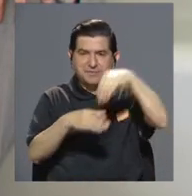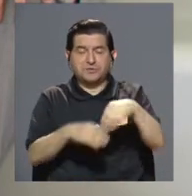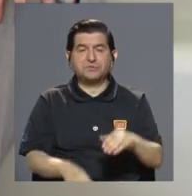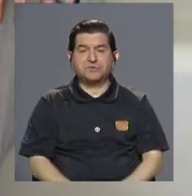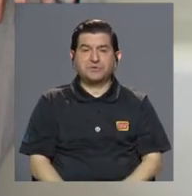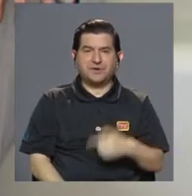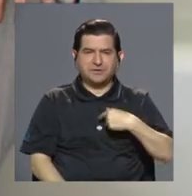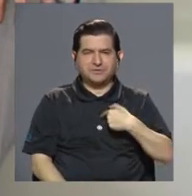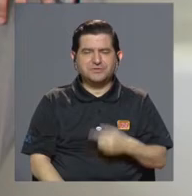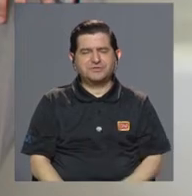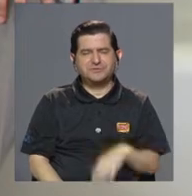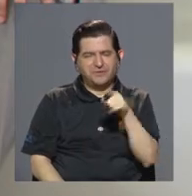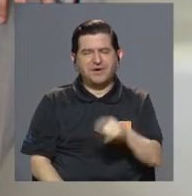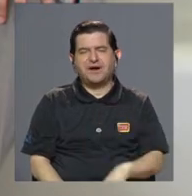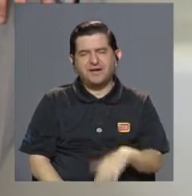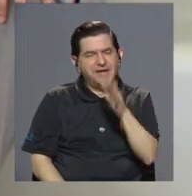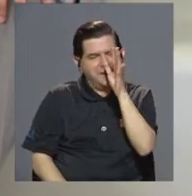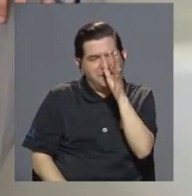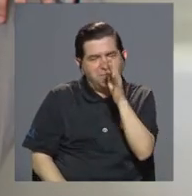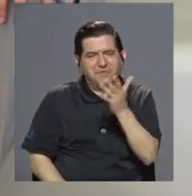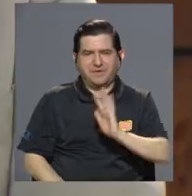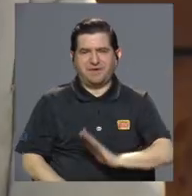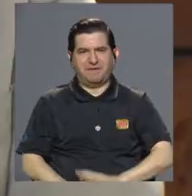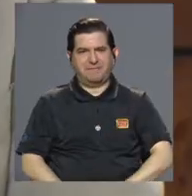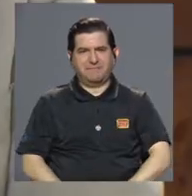siendo irónico, don Marlon.